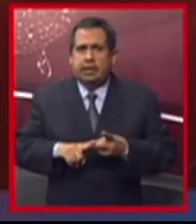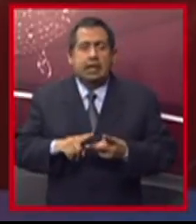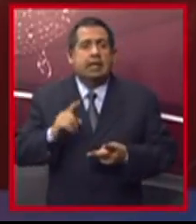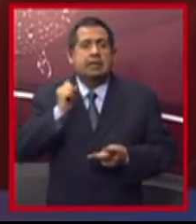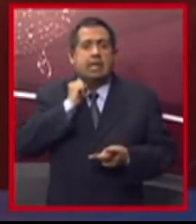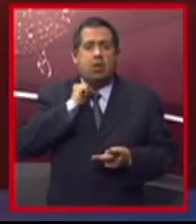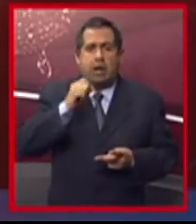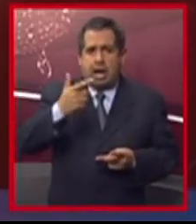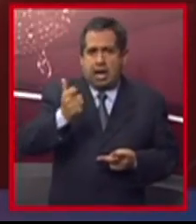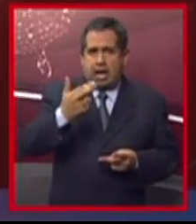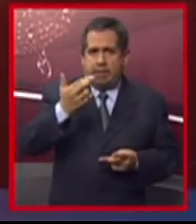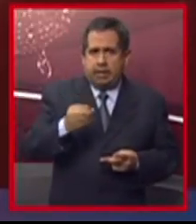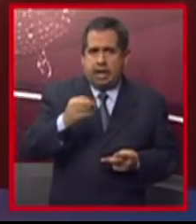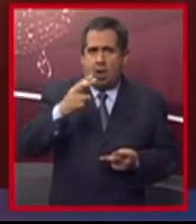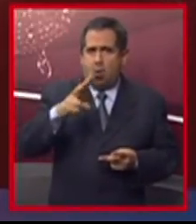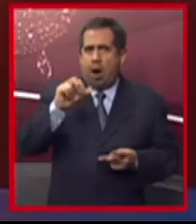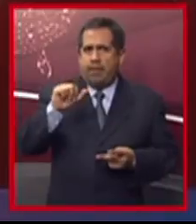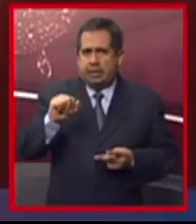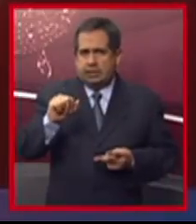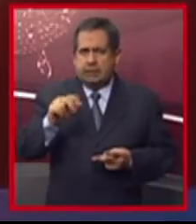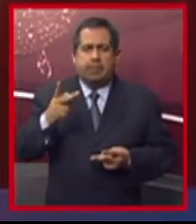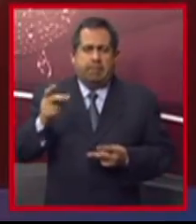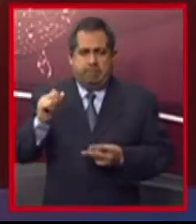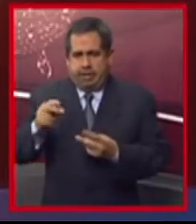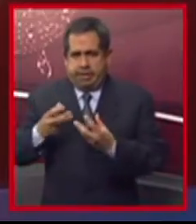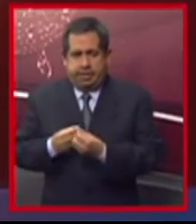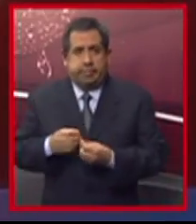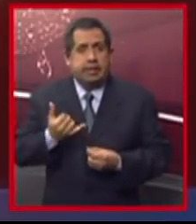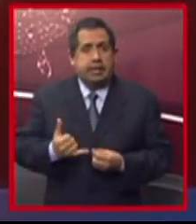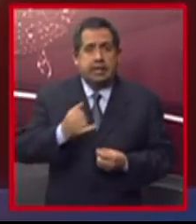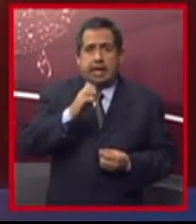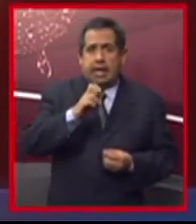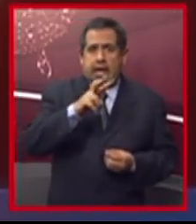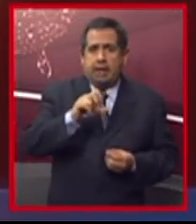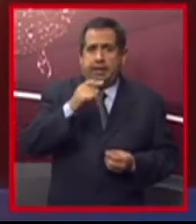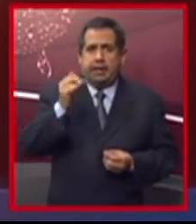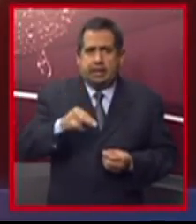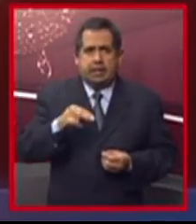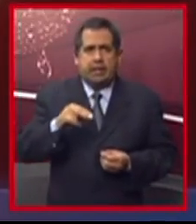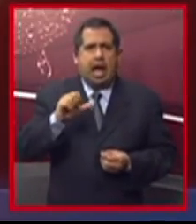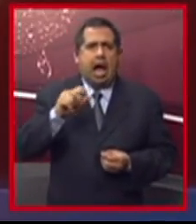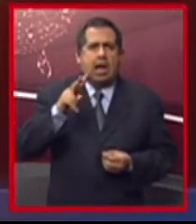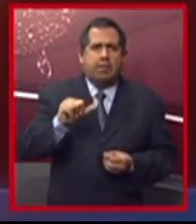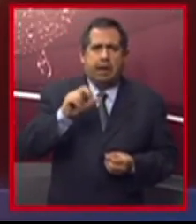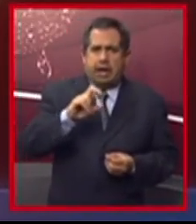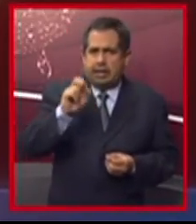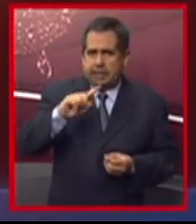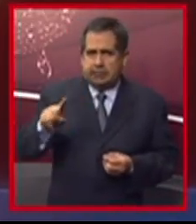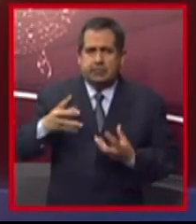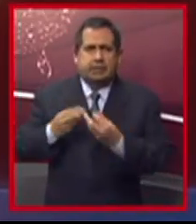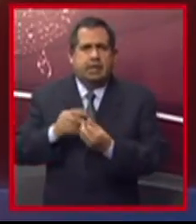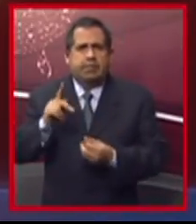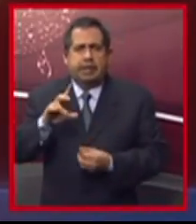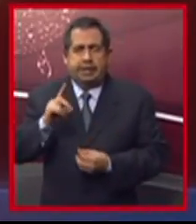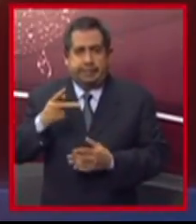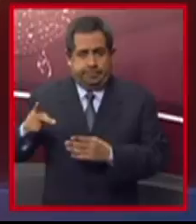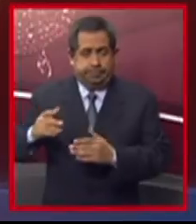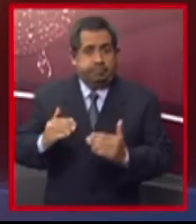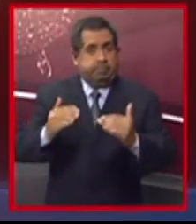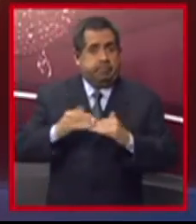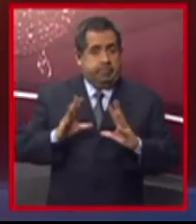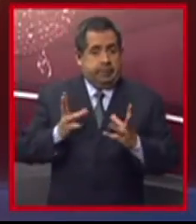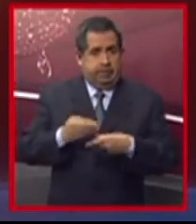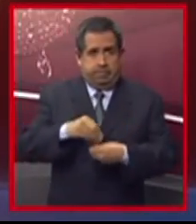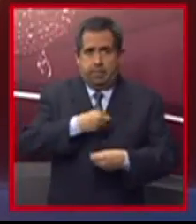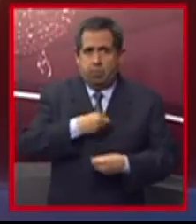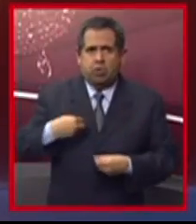la senadora Gabriela Cuevas Barrón del PAN y Evelyn Parra Álvarez, diputada del PRD. Por el PRI, los integrantes